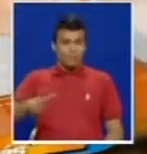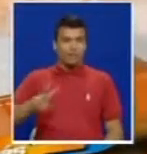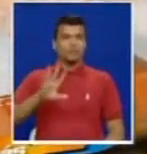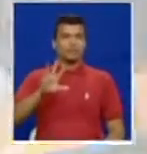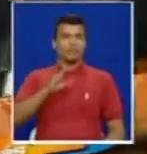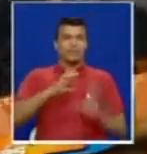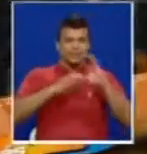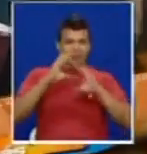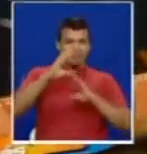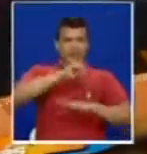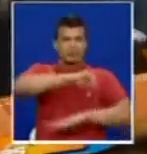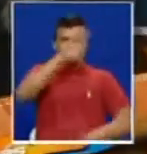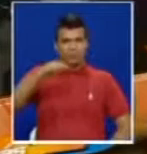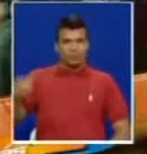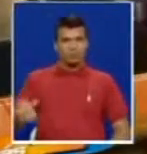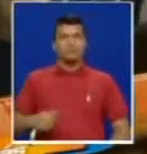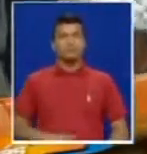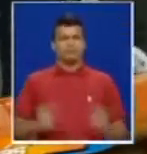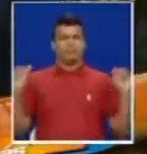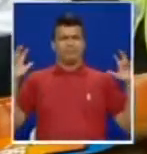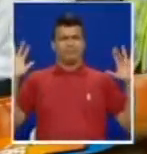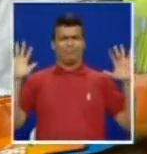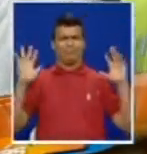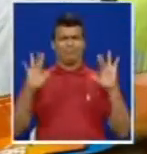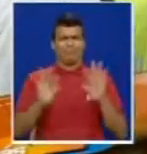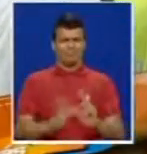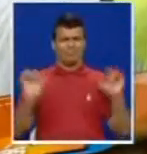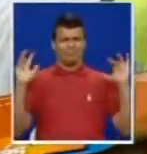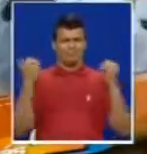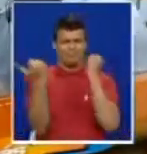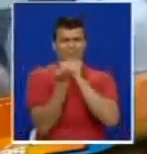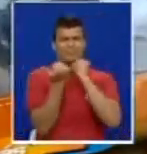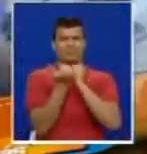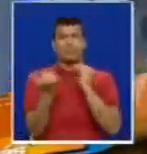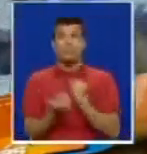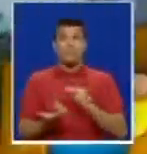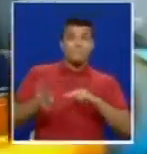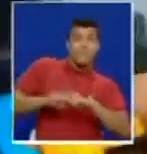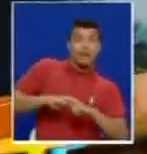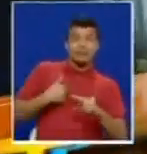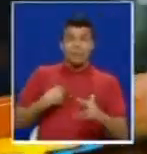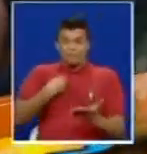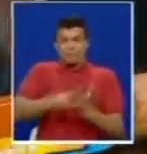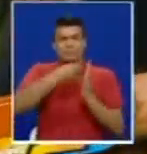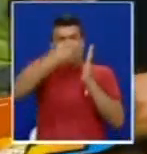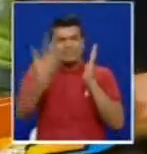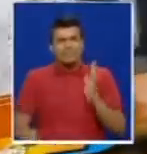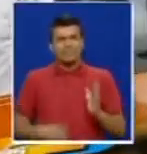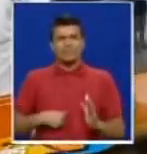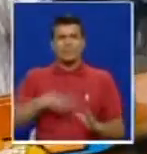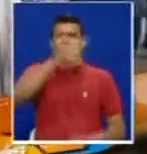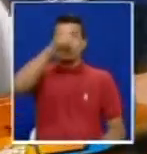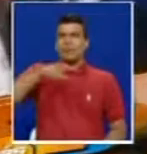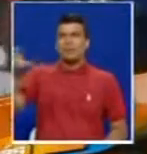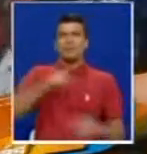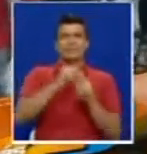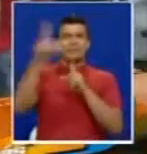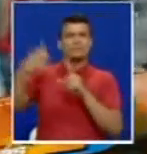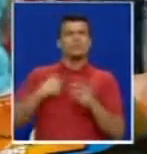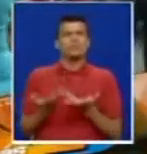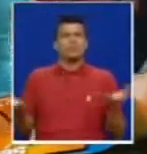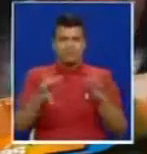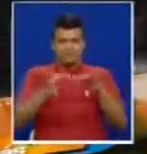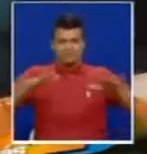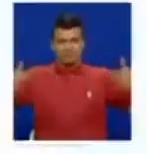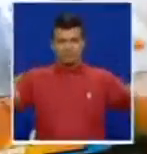Tolima y Cauca. Congestión de pasajeros, pasajes agotados y alzas en los precios de algunos destinos son el común denominador en la terminal